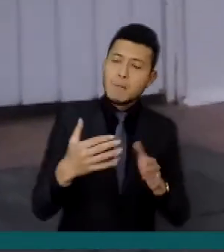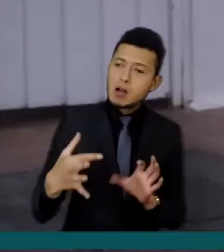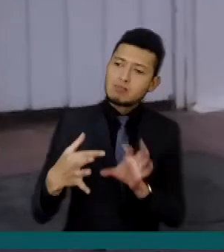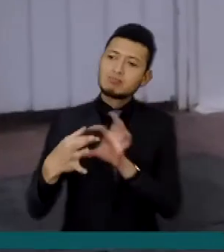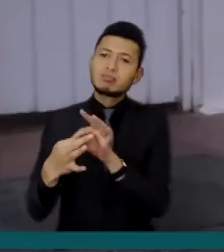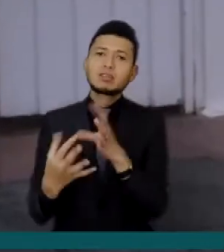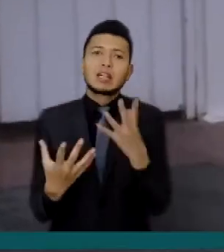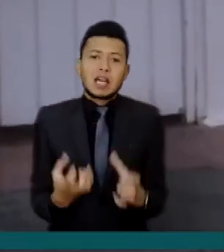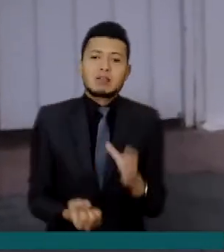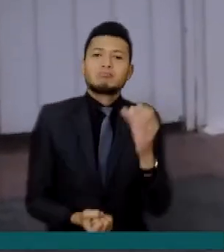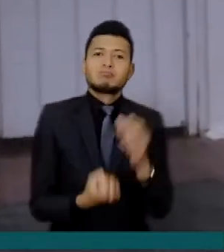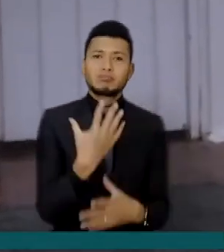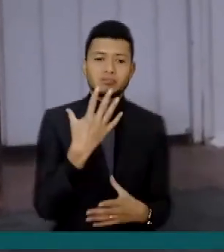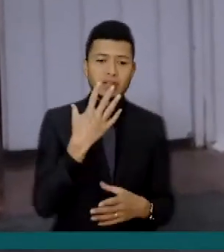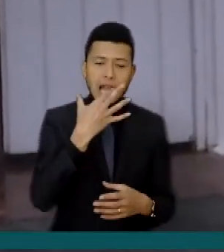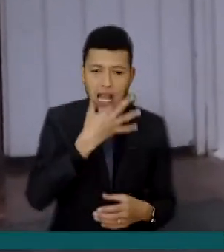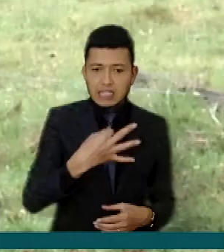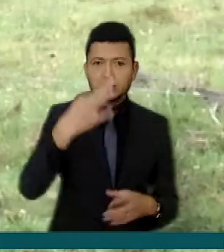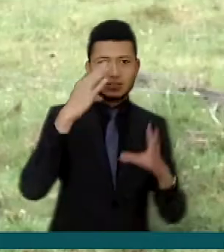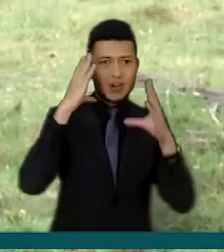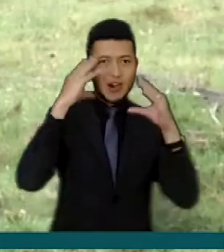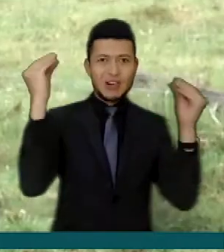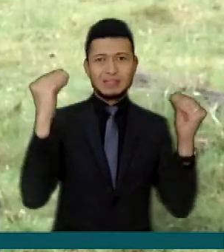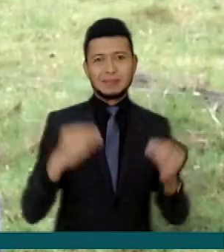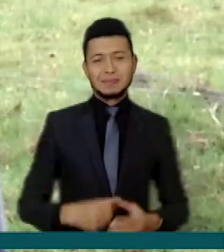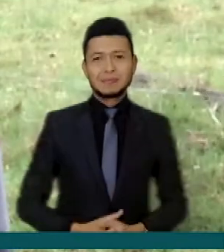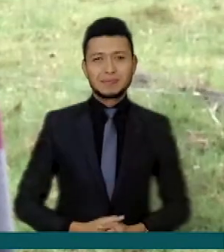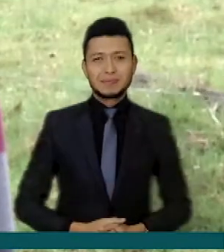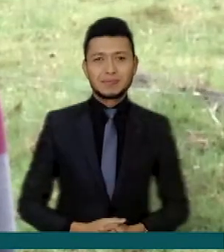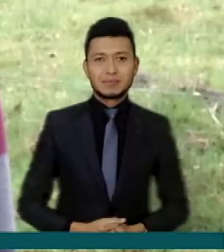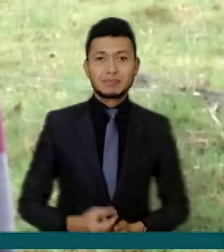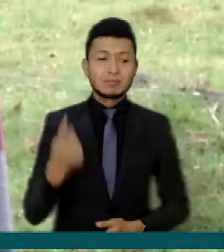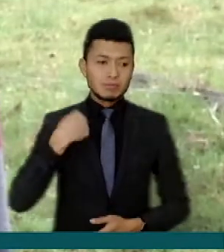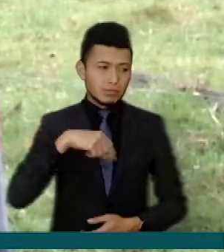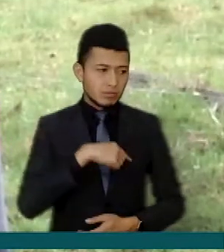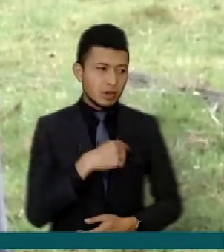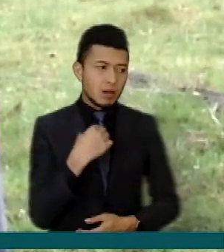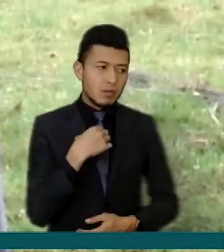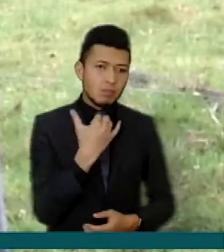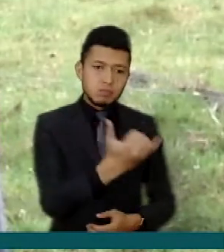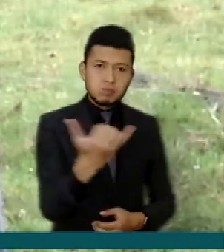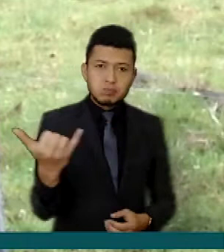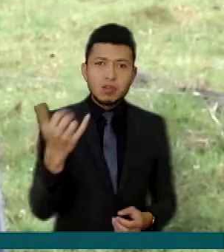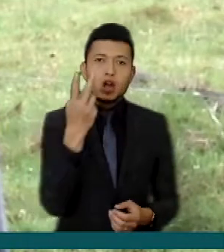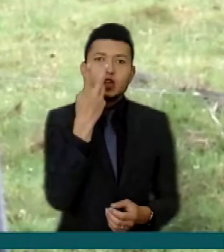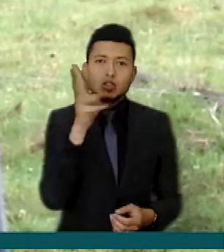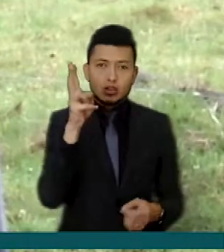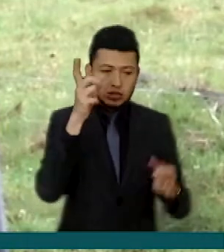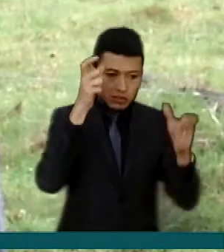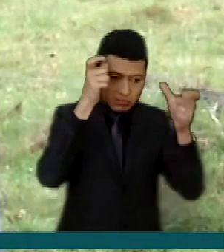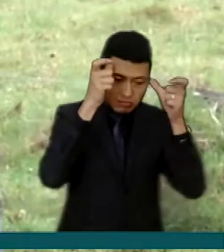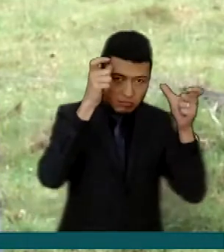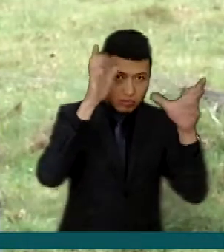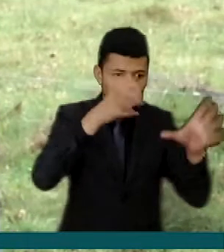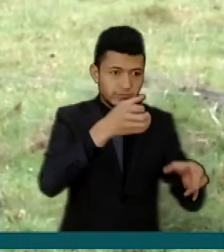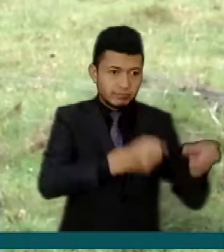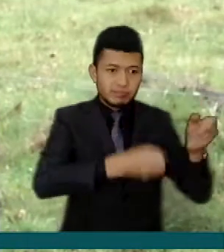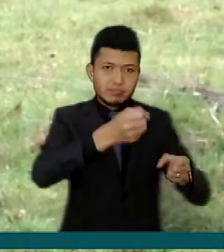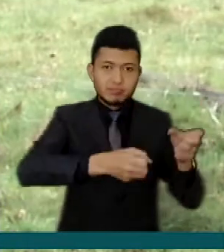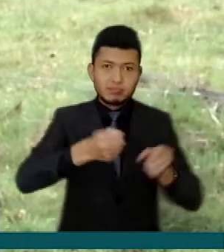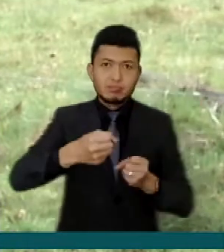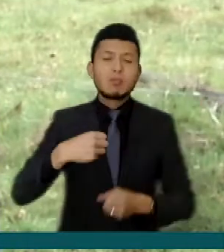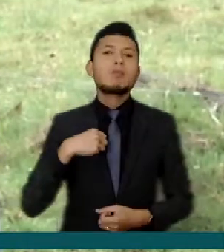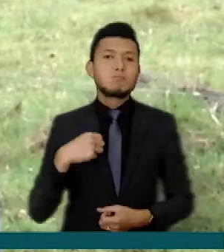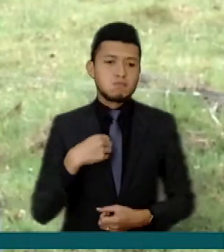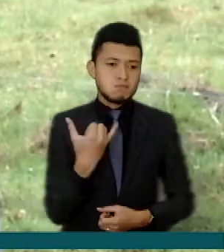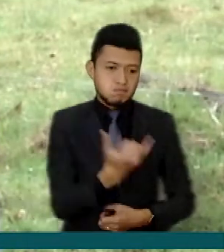para la elaboración de quesos tipo holandés. Nosotros manejamos 12 vaquitas de ordeño. Tenemos el motor de